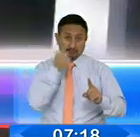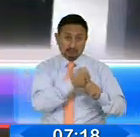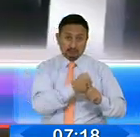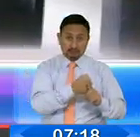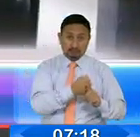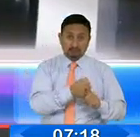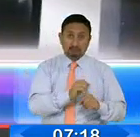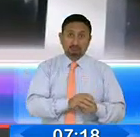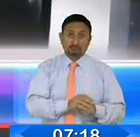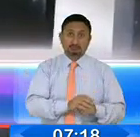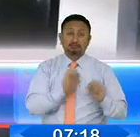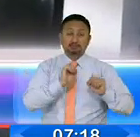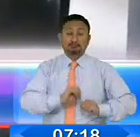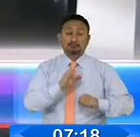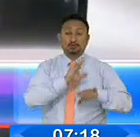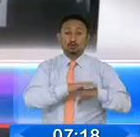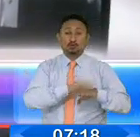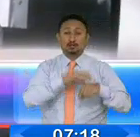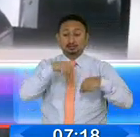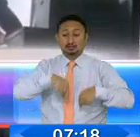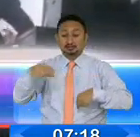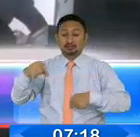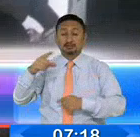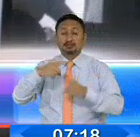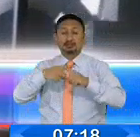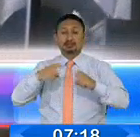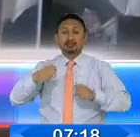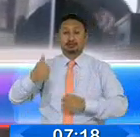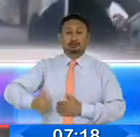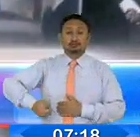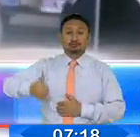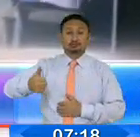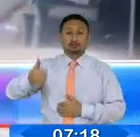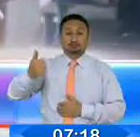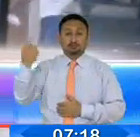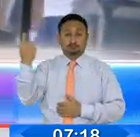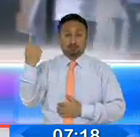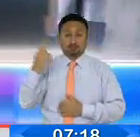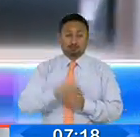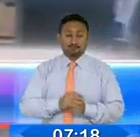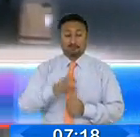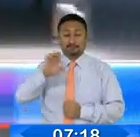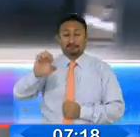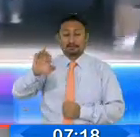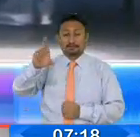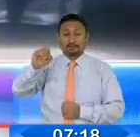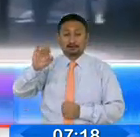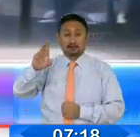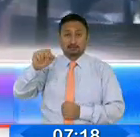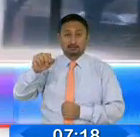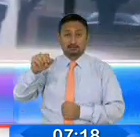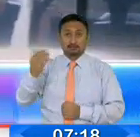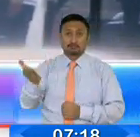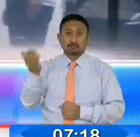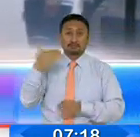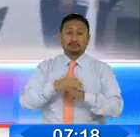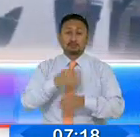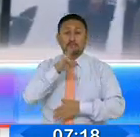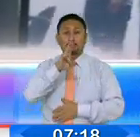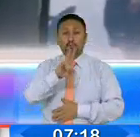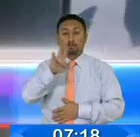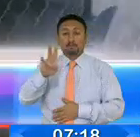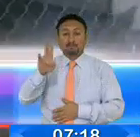y quien habría participado en el asesinato del expresentador y actor de televisión Efraín Ruales, suscitado el pasado 27 de